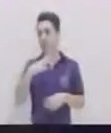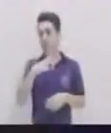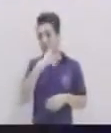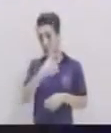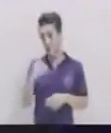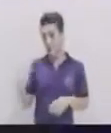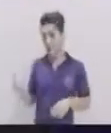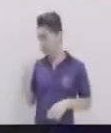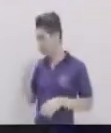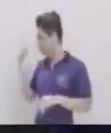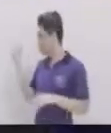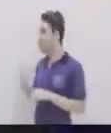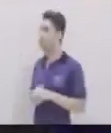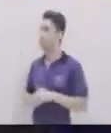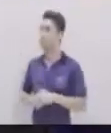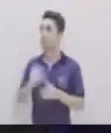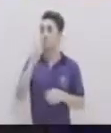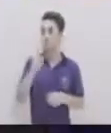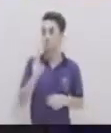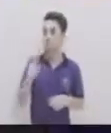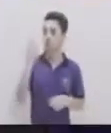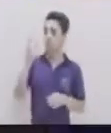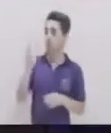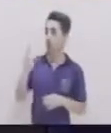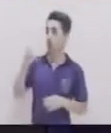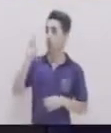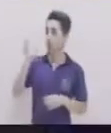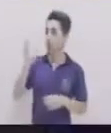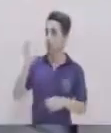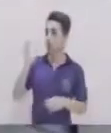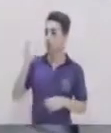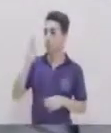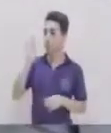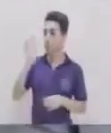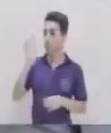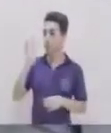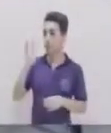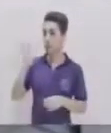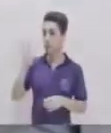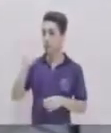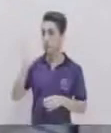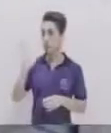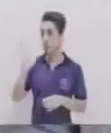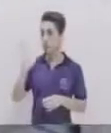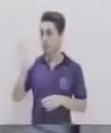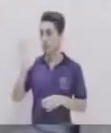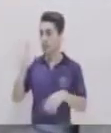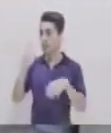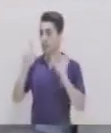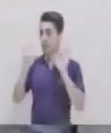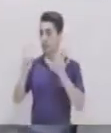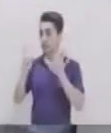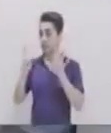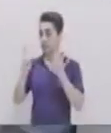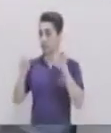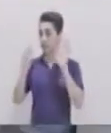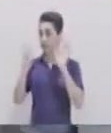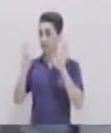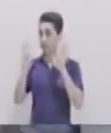uno. Entonces digo, 1, 2, 3, 4,